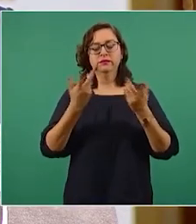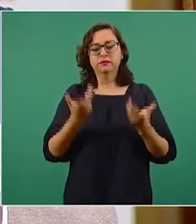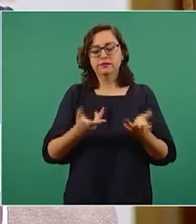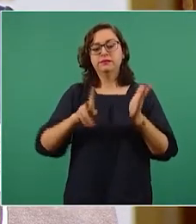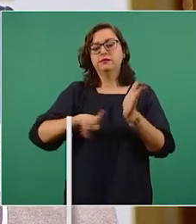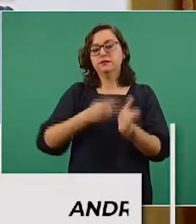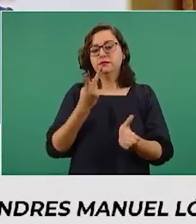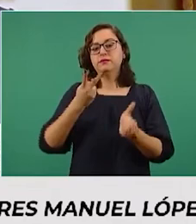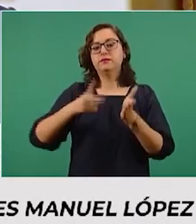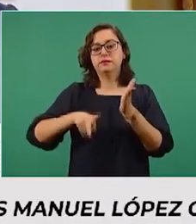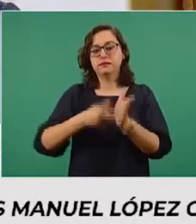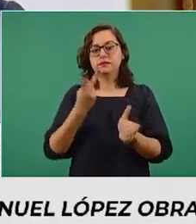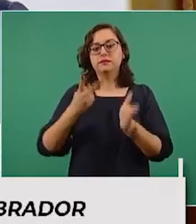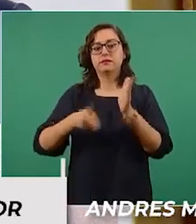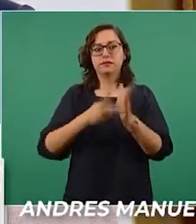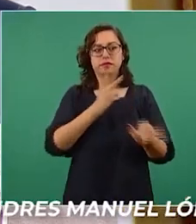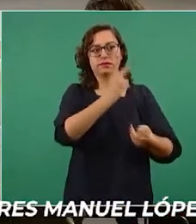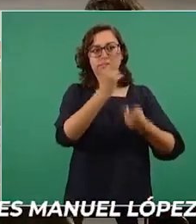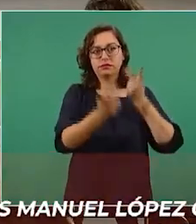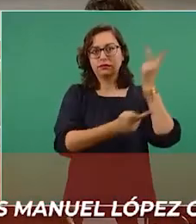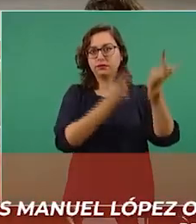Periódicamente